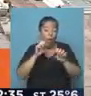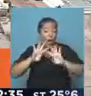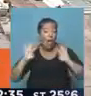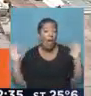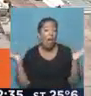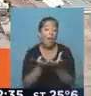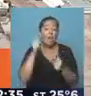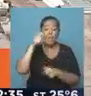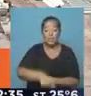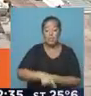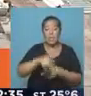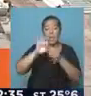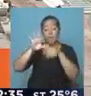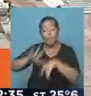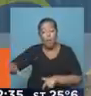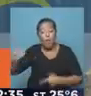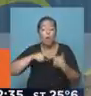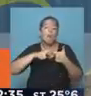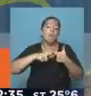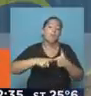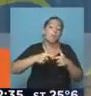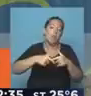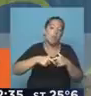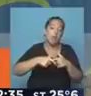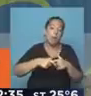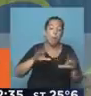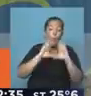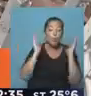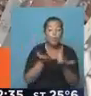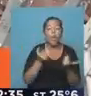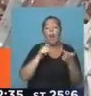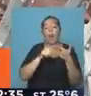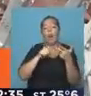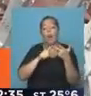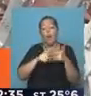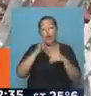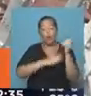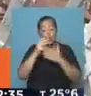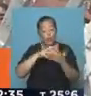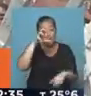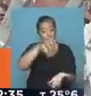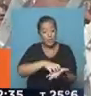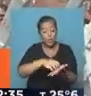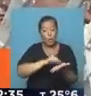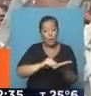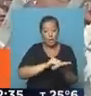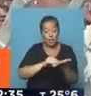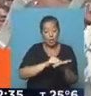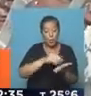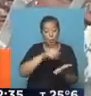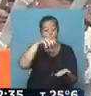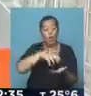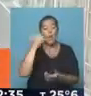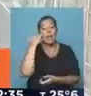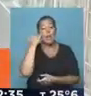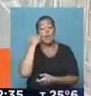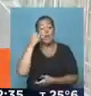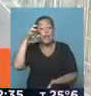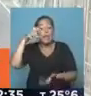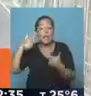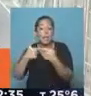Copa del Mundo la línea cu del met en rí de Janeiro la construcción del centro administrativo del Distrito Federal y en plantas hidroeléctricas en